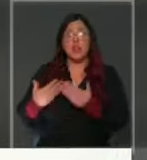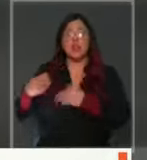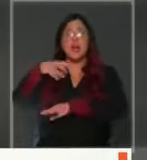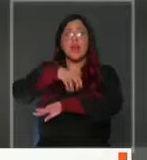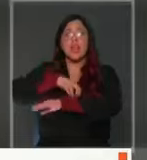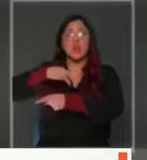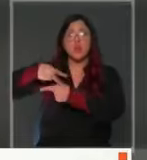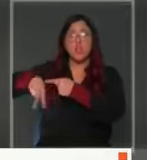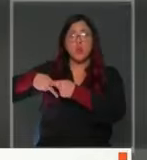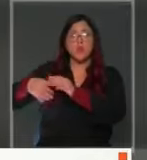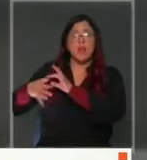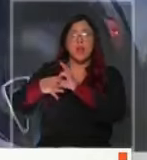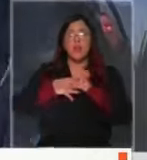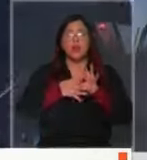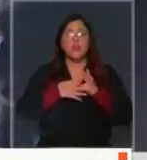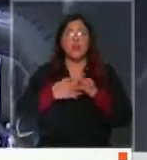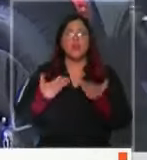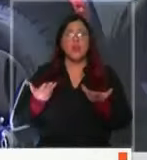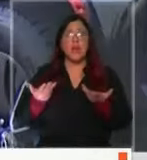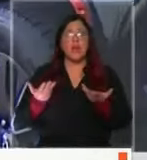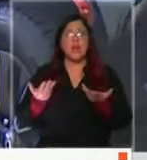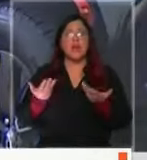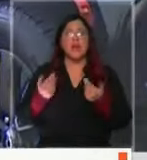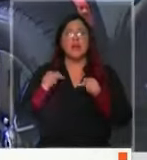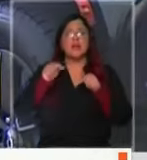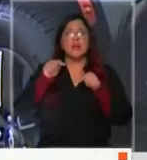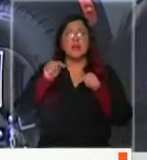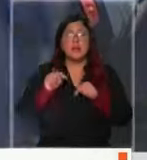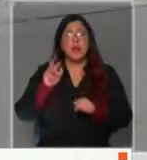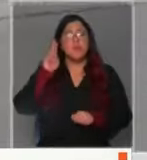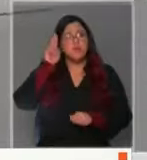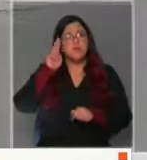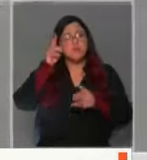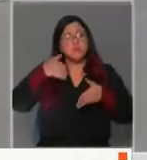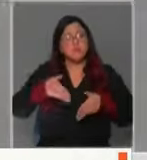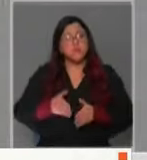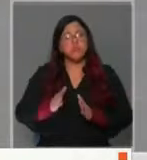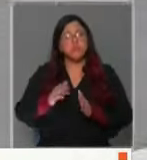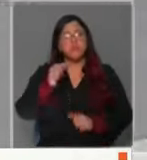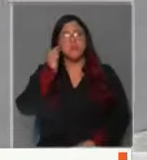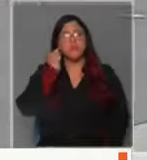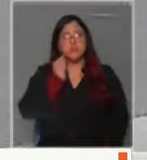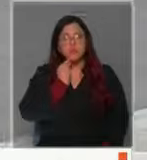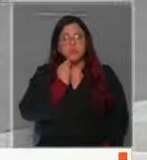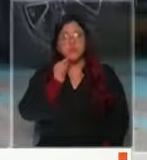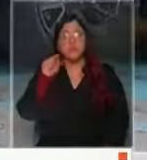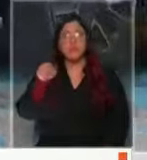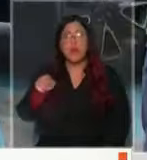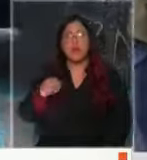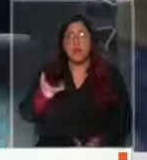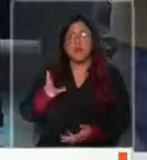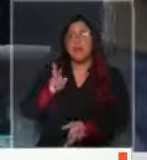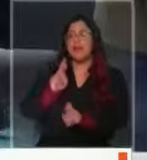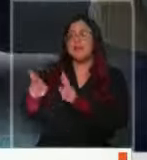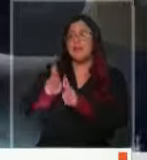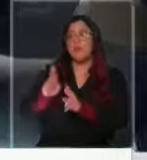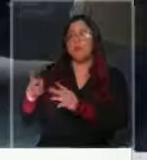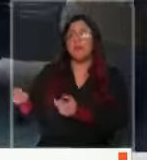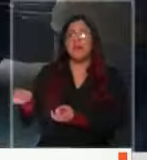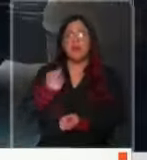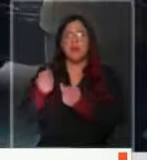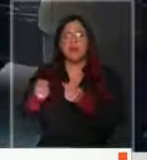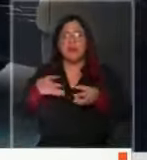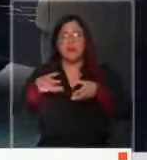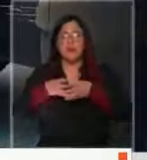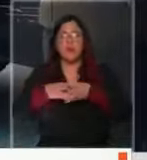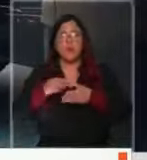el aniversario del natalicio de Bernardo O'Higgins, y fue en ese contexto que el mandatario respondió a las críticas que han surgido incluso desde su propio sector, desde el Partido